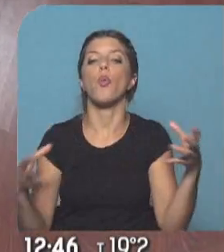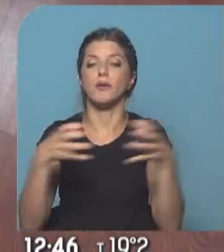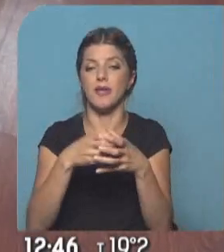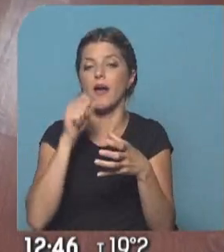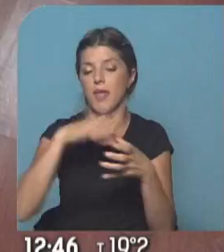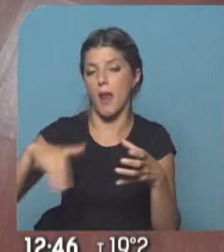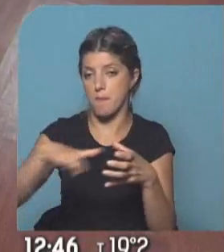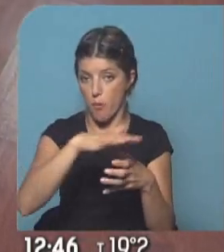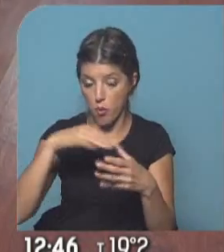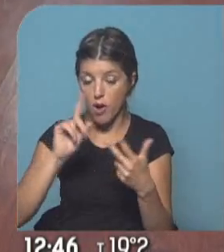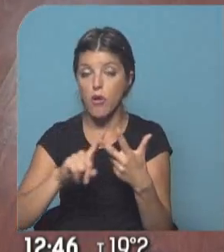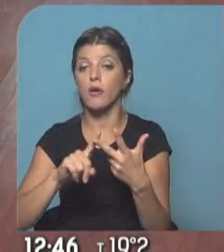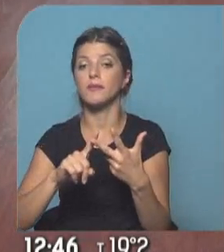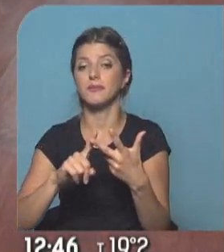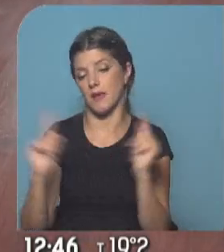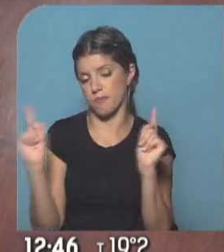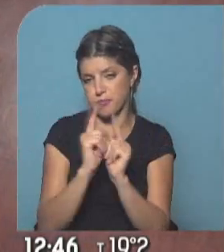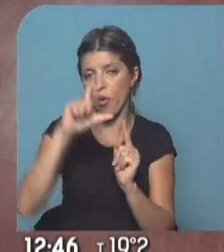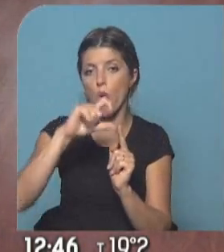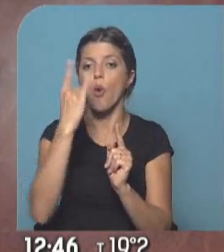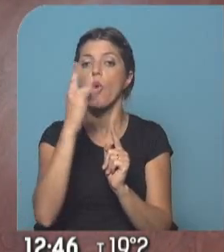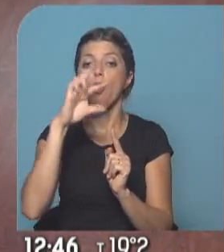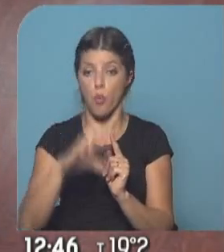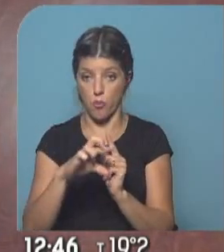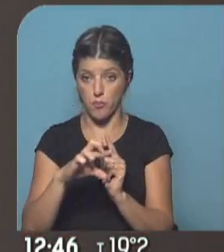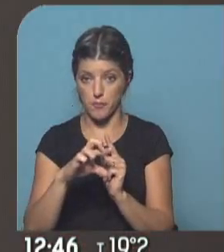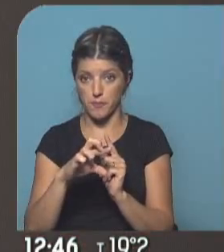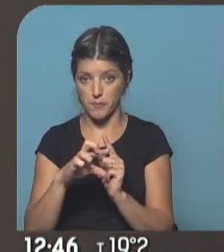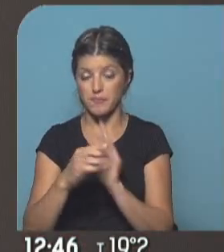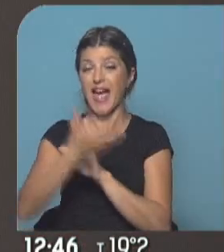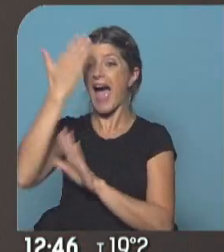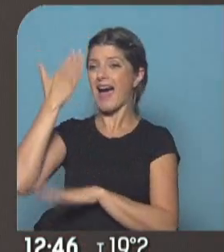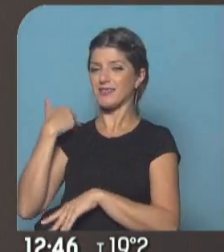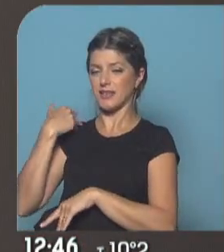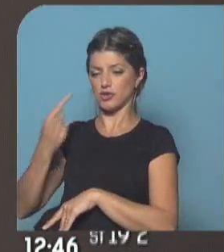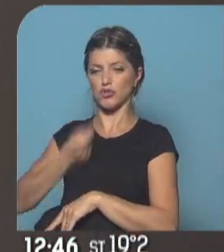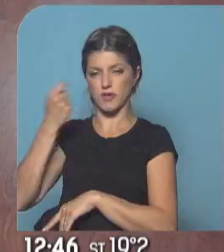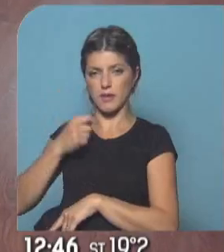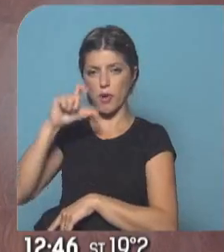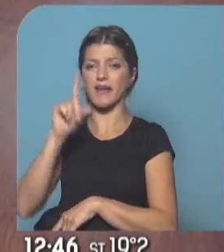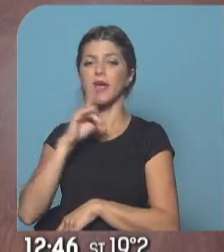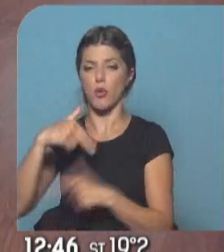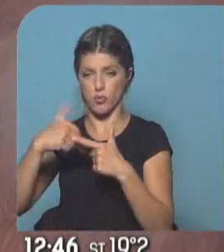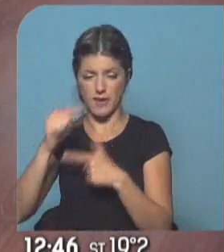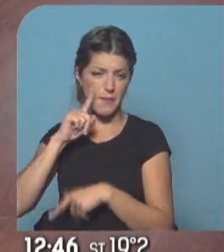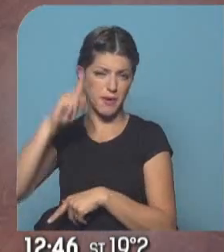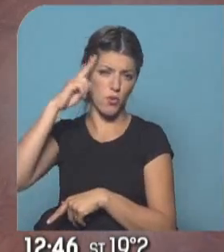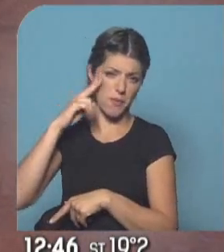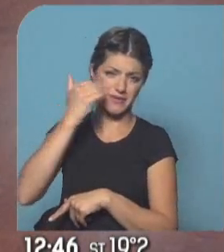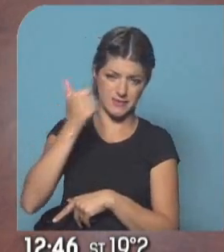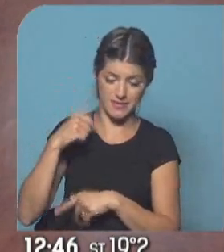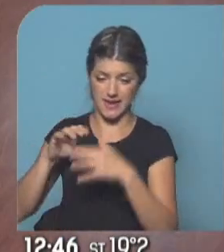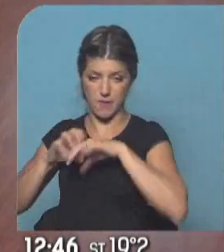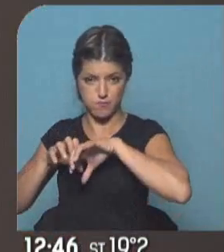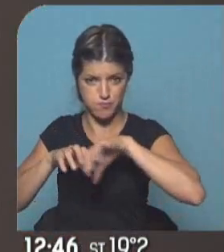sí, esa es la definición, un partido salido del socialismo catalán a fines de los 60 y demás, que ha